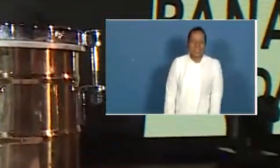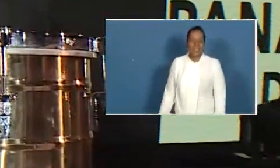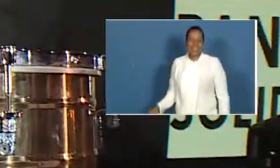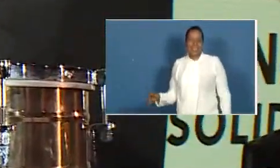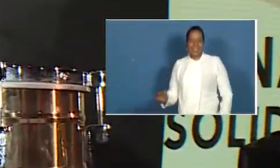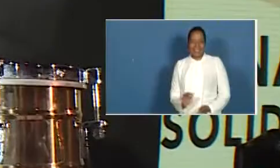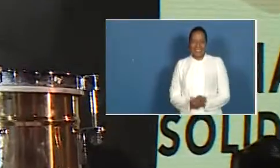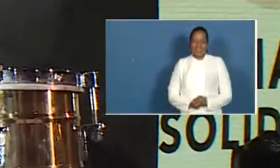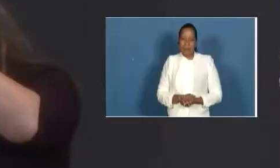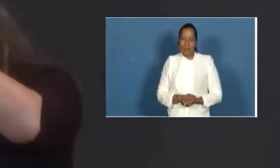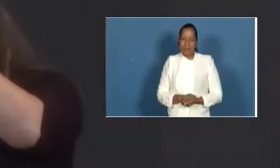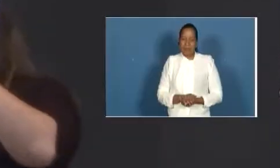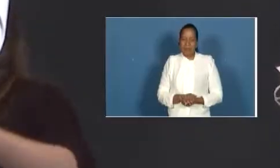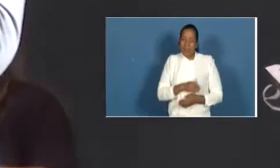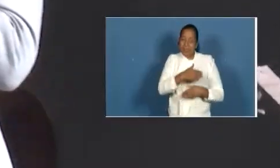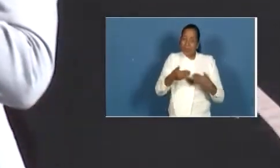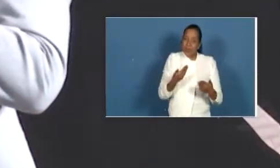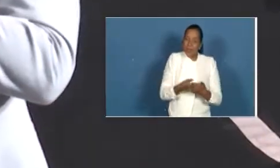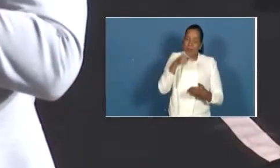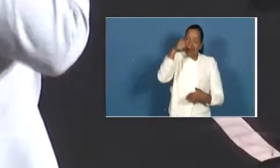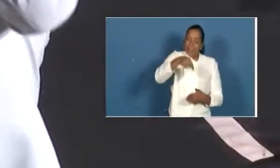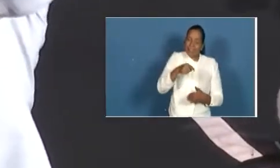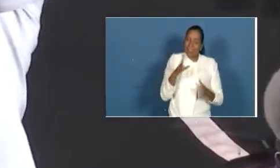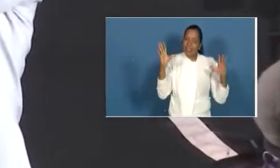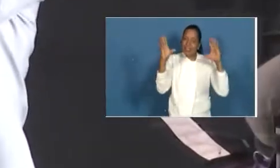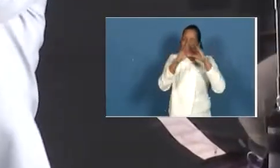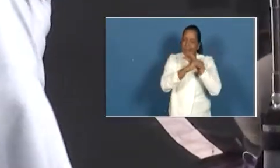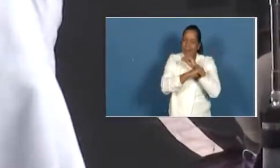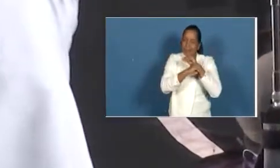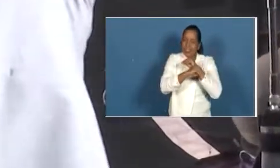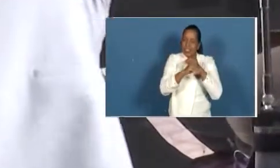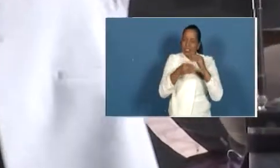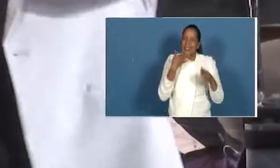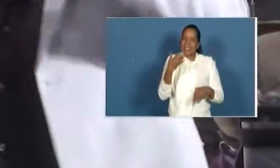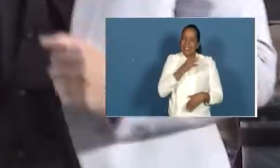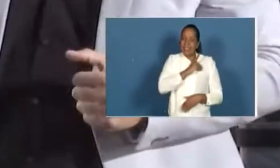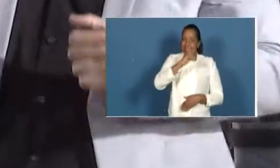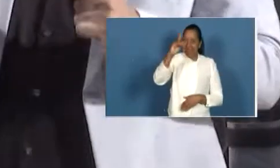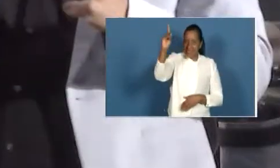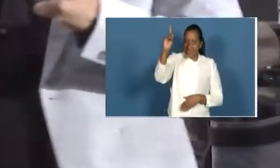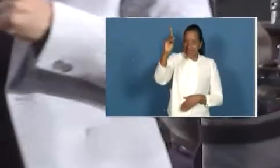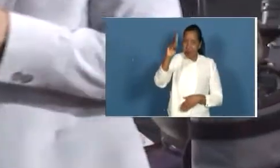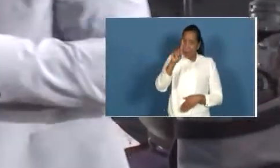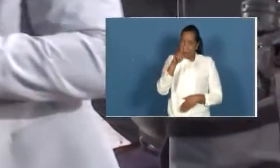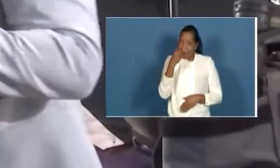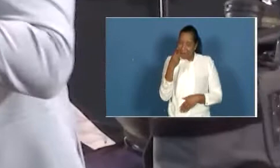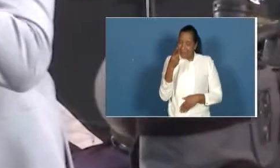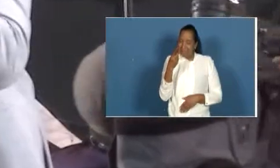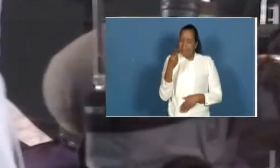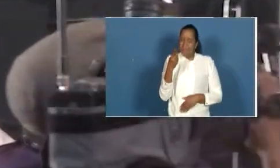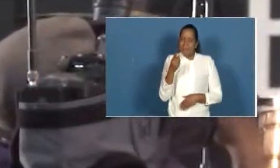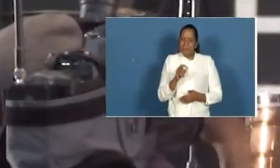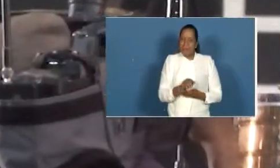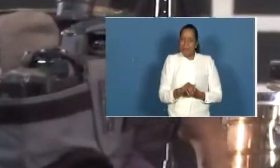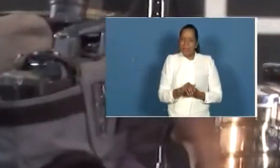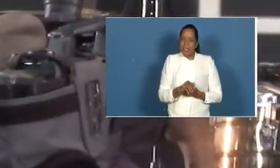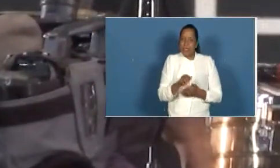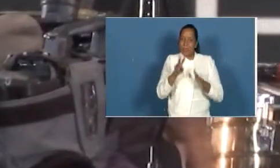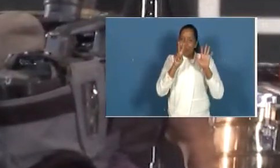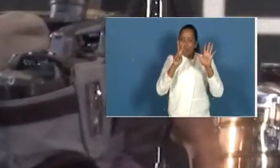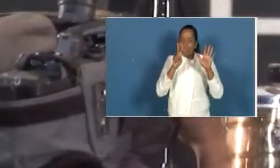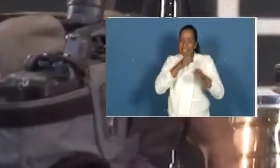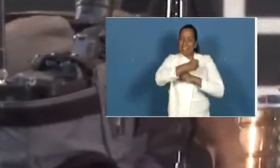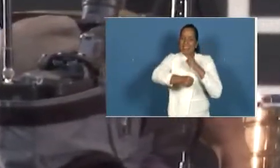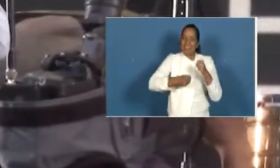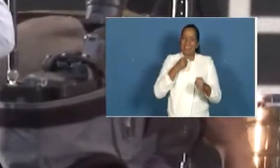cosa. Todo lo que voy a cantar esta noche, esta es la producción, gracias a Dios, tenemos ya una producción y tenemos ya 7 años